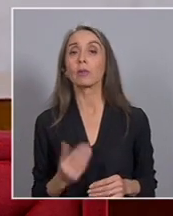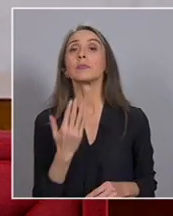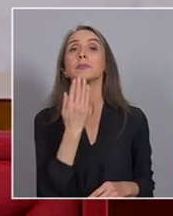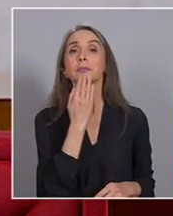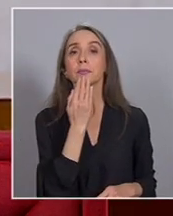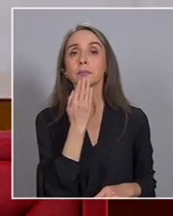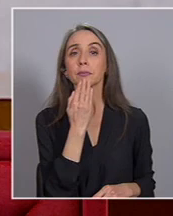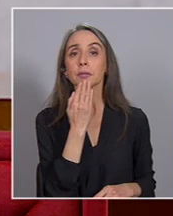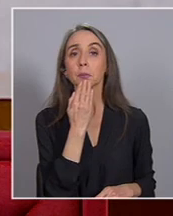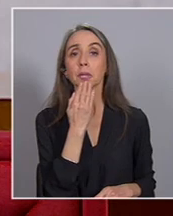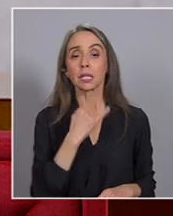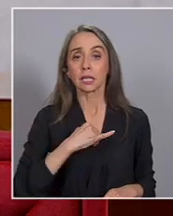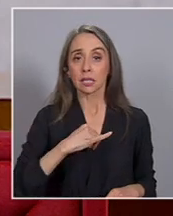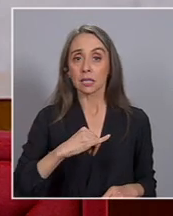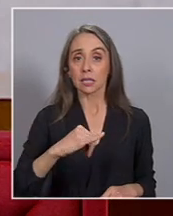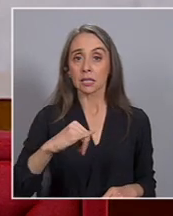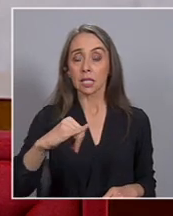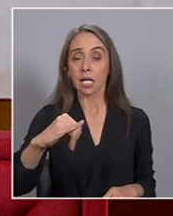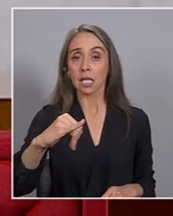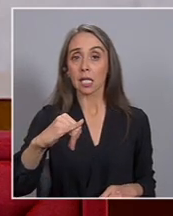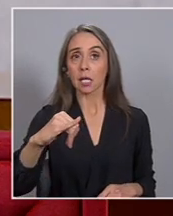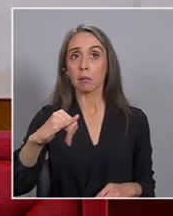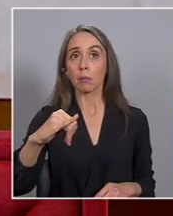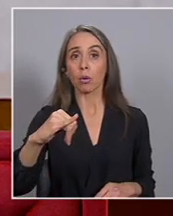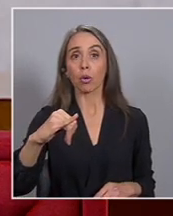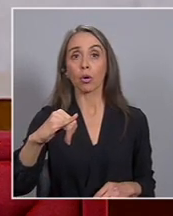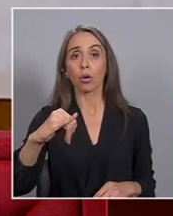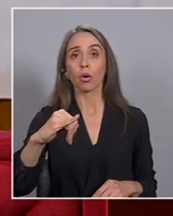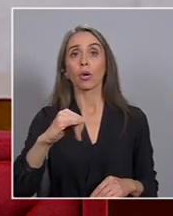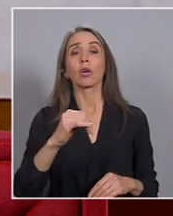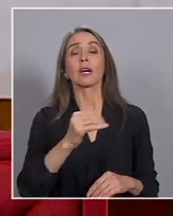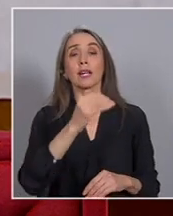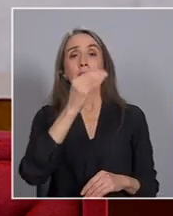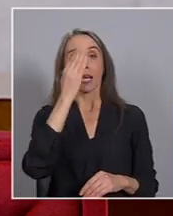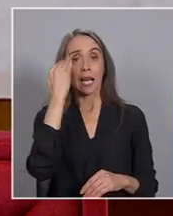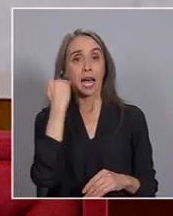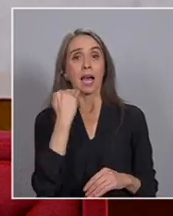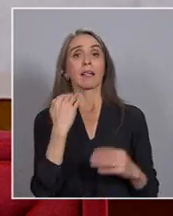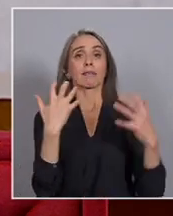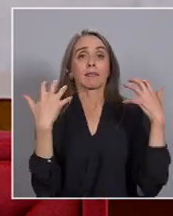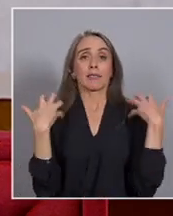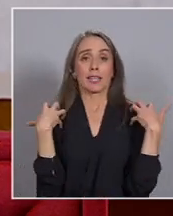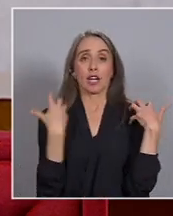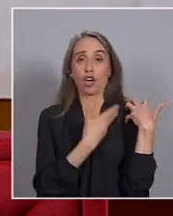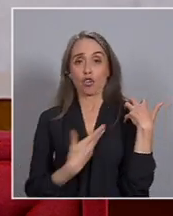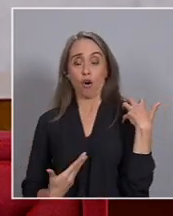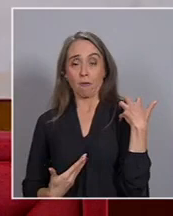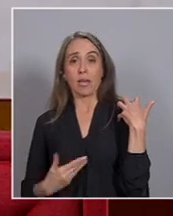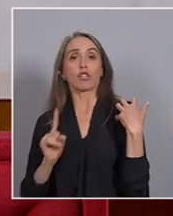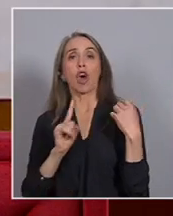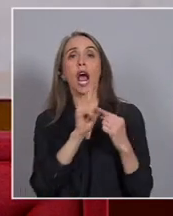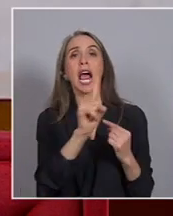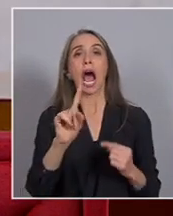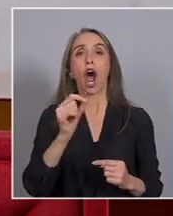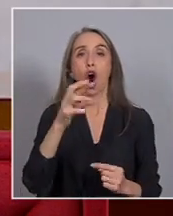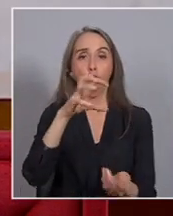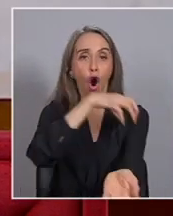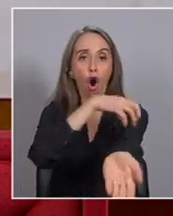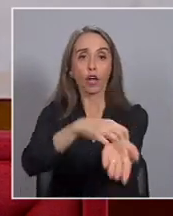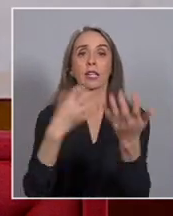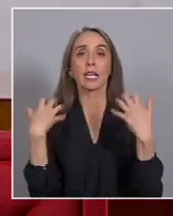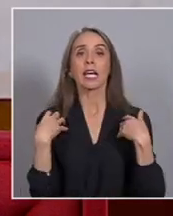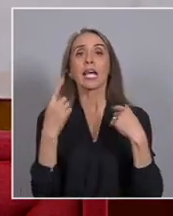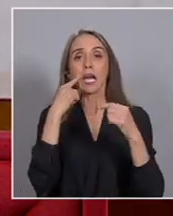También seguimos adelante con el traspaso de competencias regionales relacionadas con la planificación territorial, la evaluación